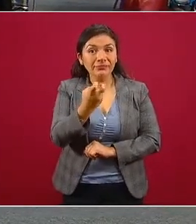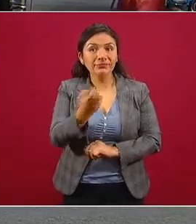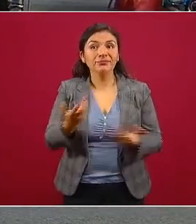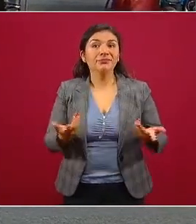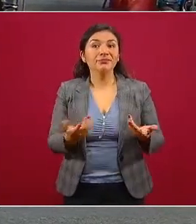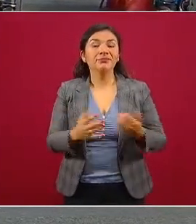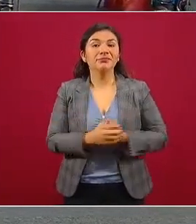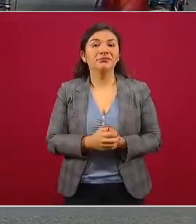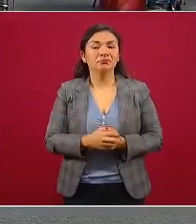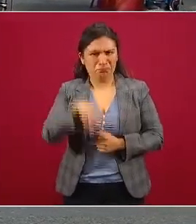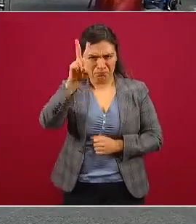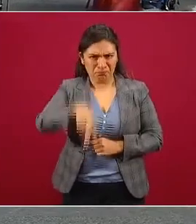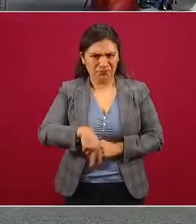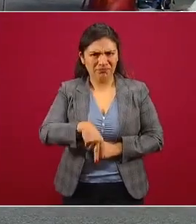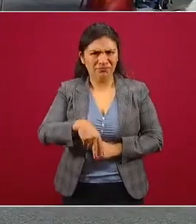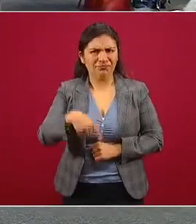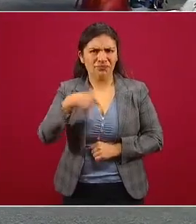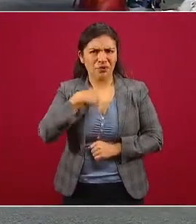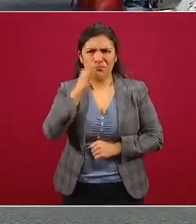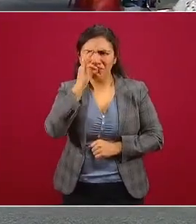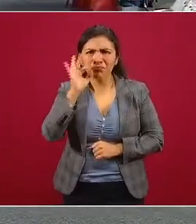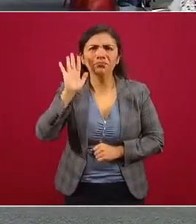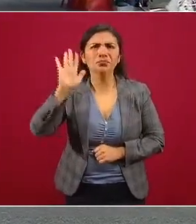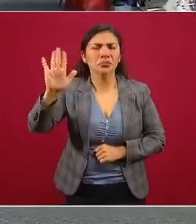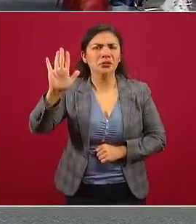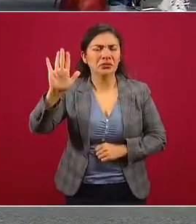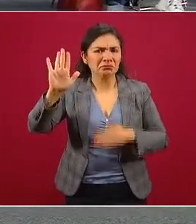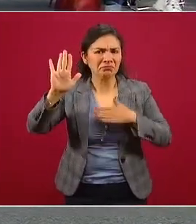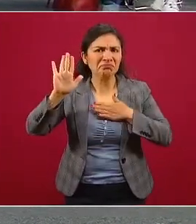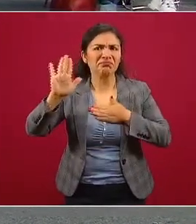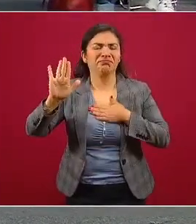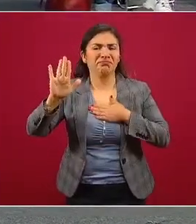Les prometo que no he visto, o sea,